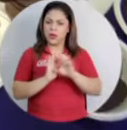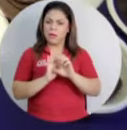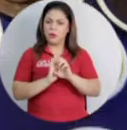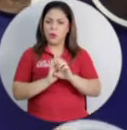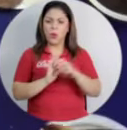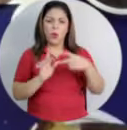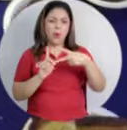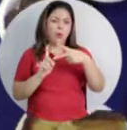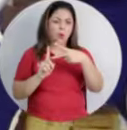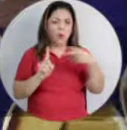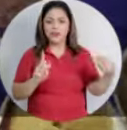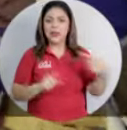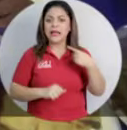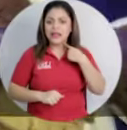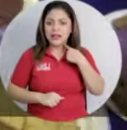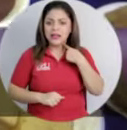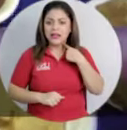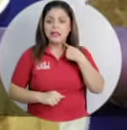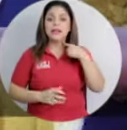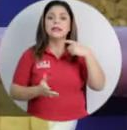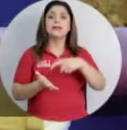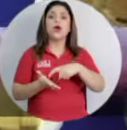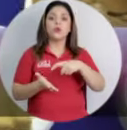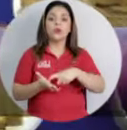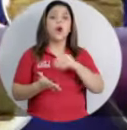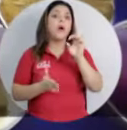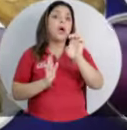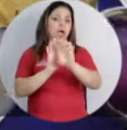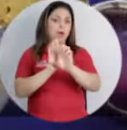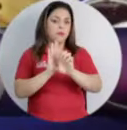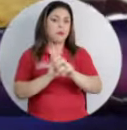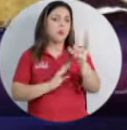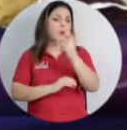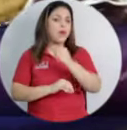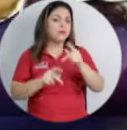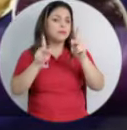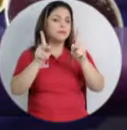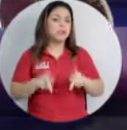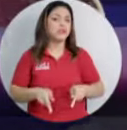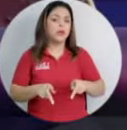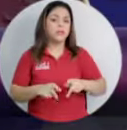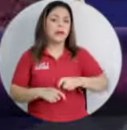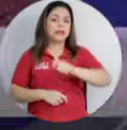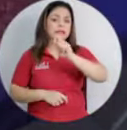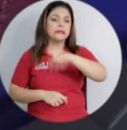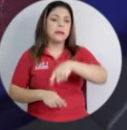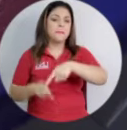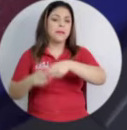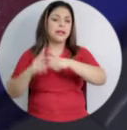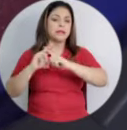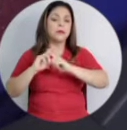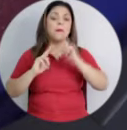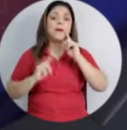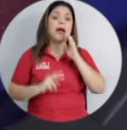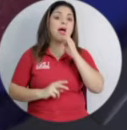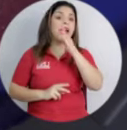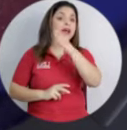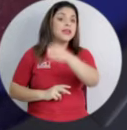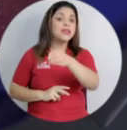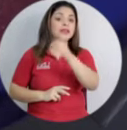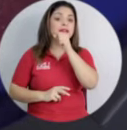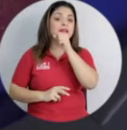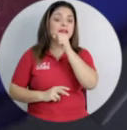carísimo, allá y quedo endeudado. Es más, ¿cuánta gente se va a endeudar para ir a Qatar? Y es carísimo, Mari.